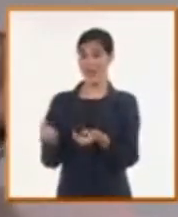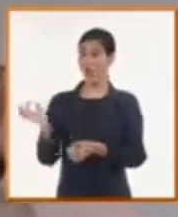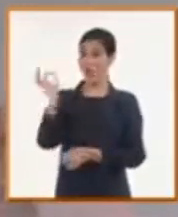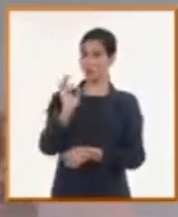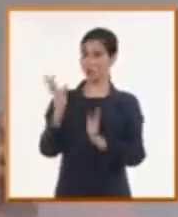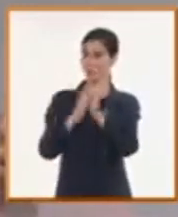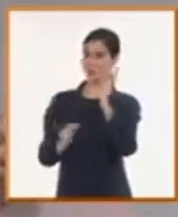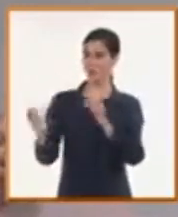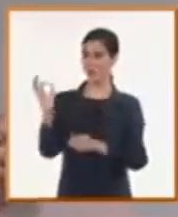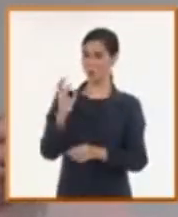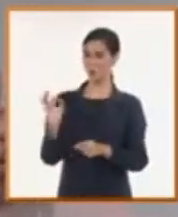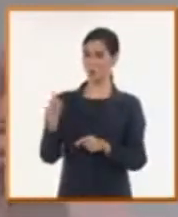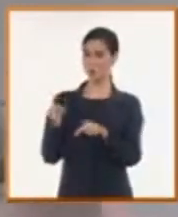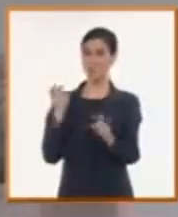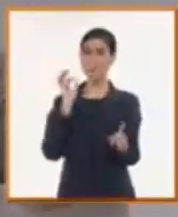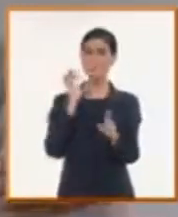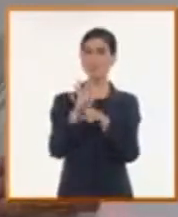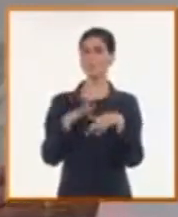a mediados de